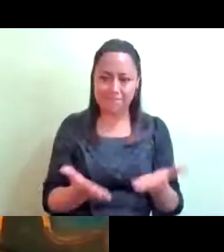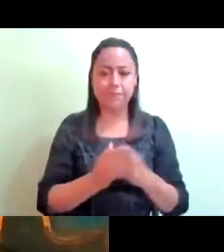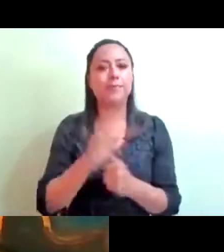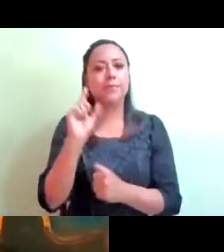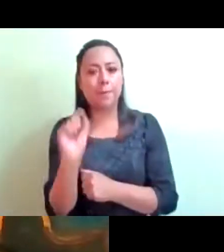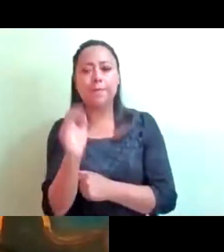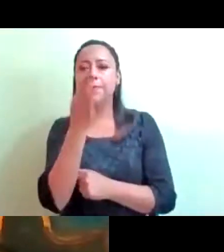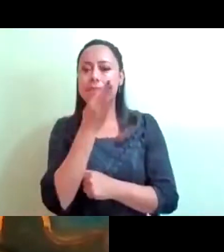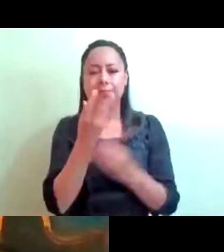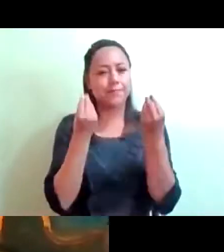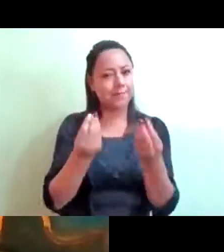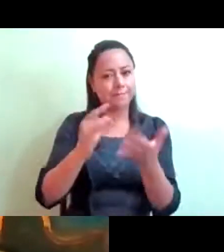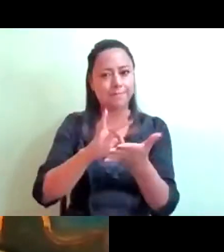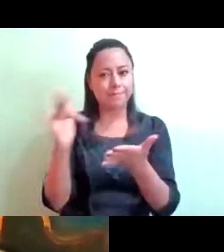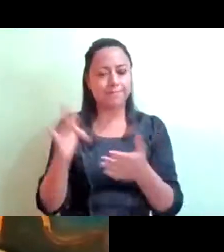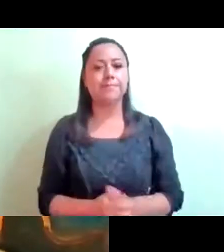minutos. Muchísimas gracias.